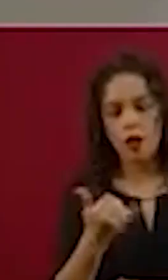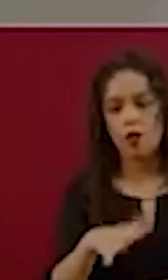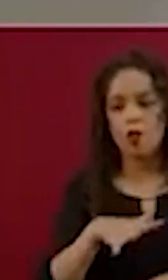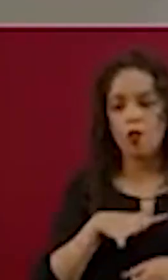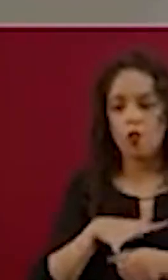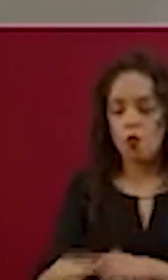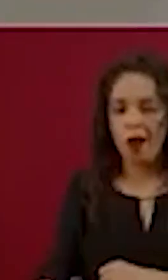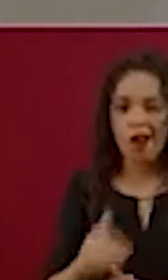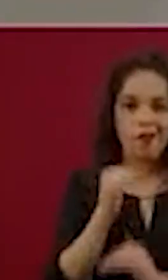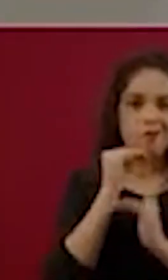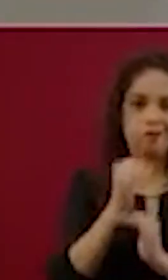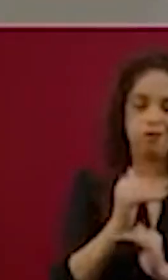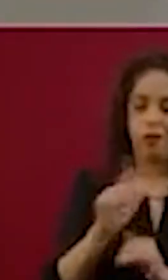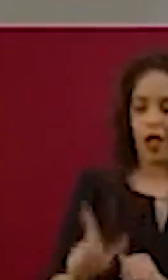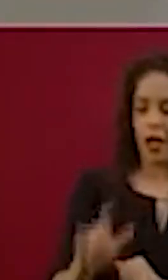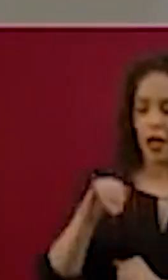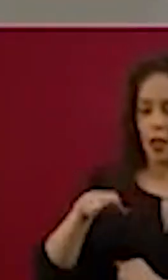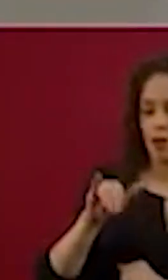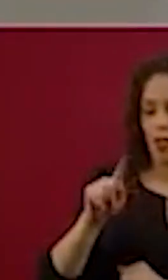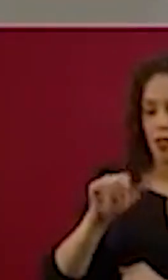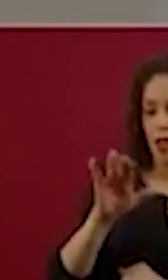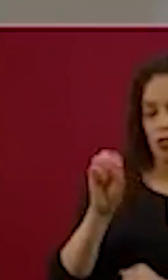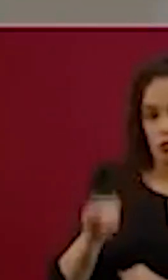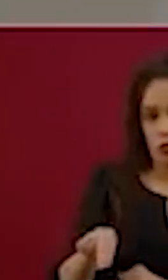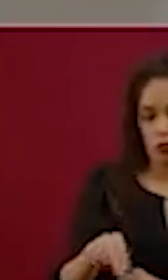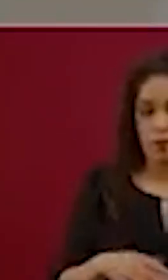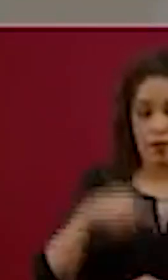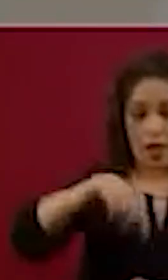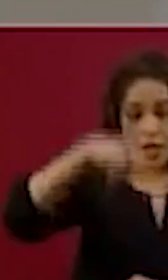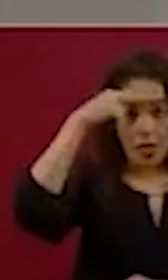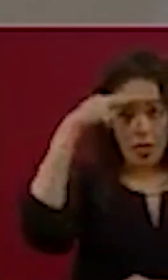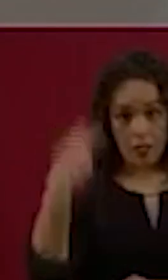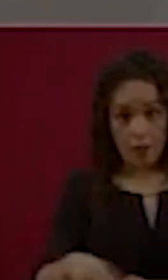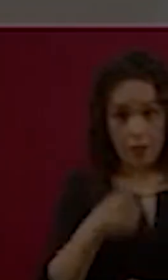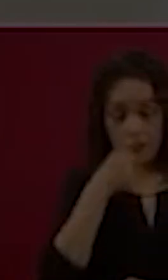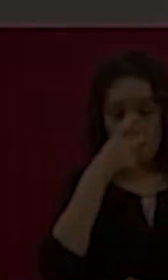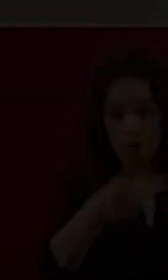Respecto a lo que se ha indicado en México, no cambia nada.